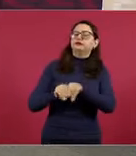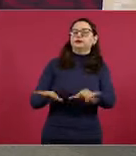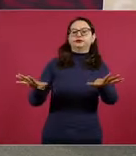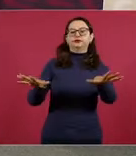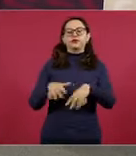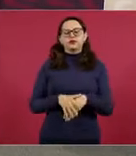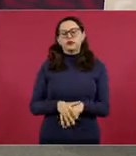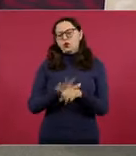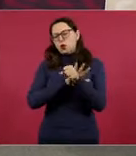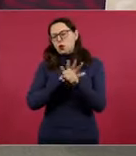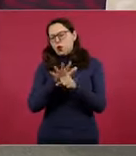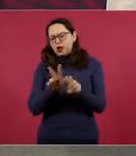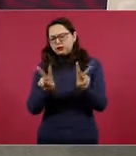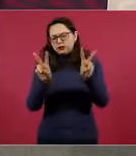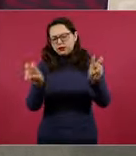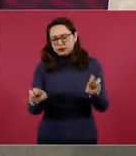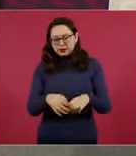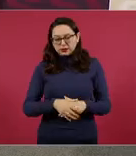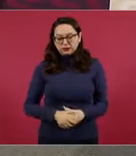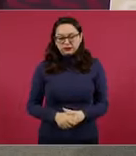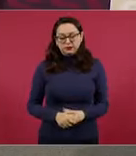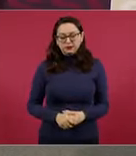¿qué informaron?